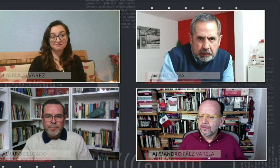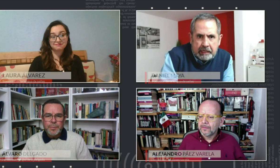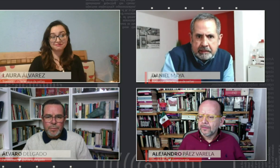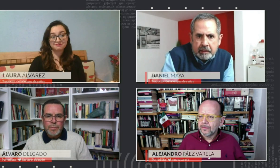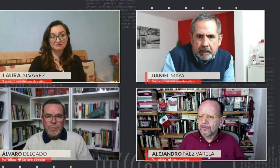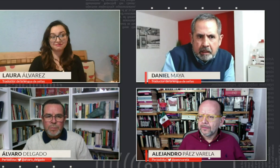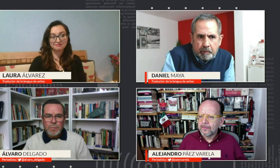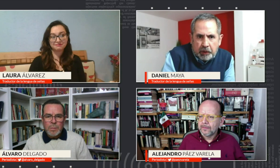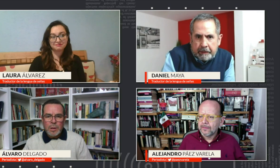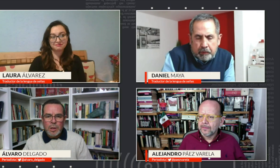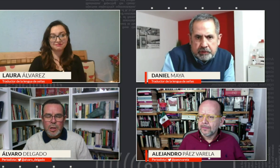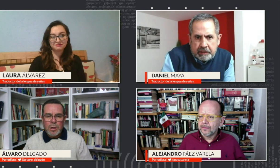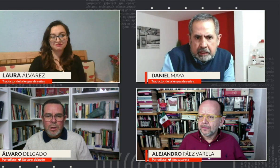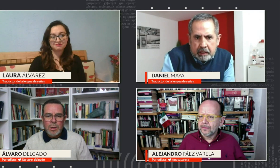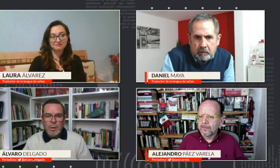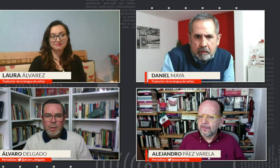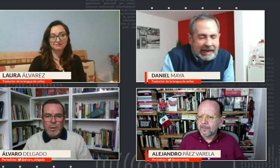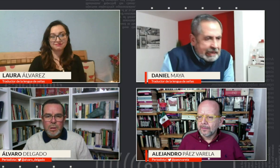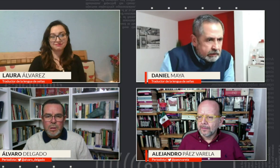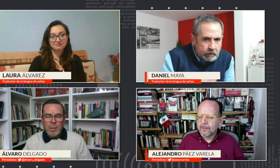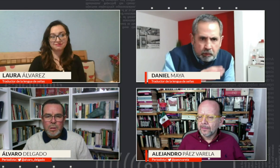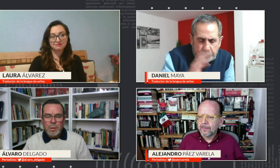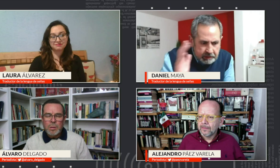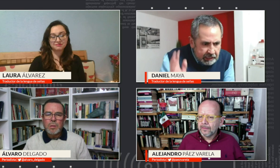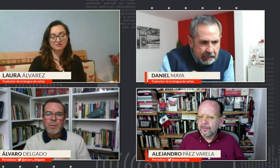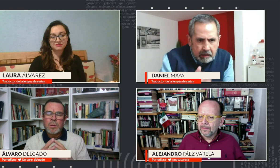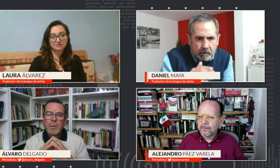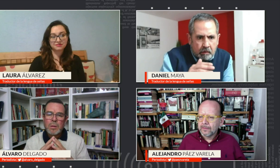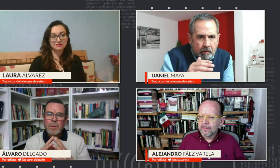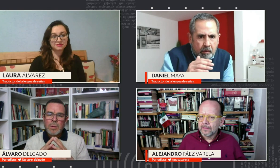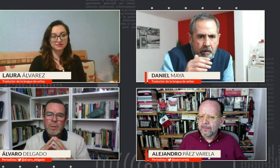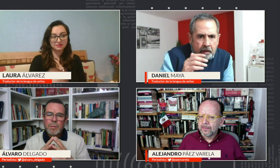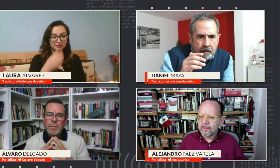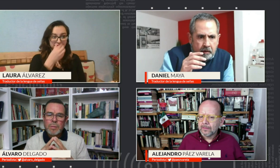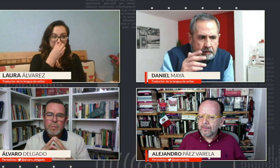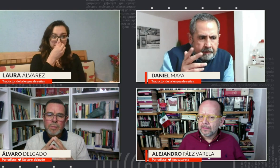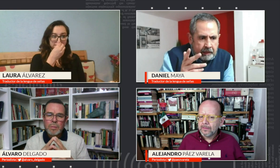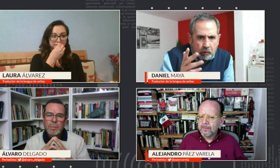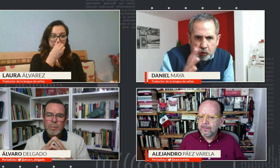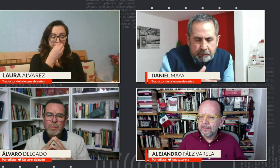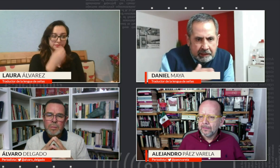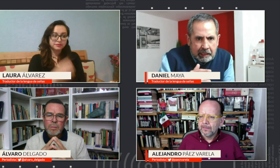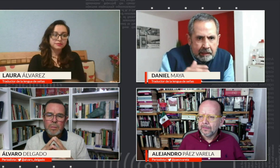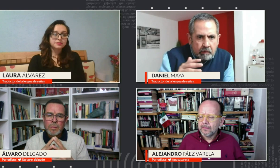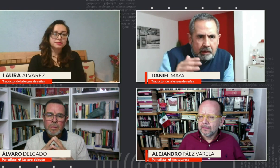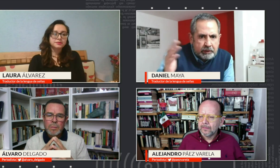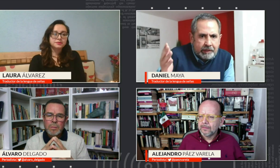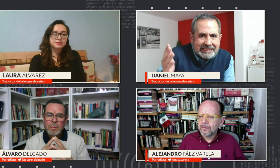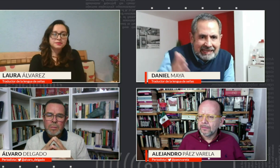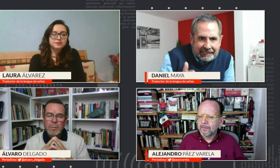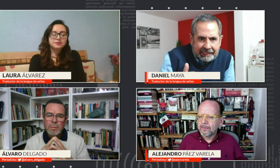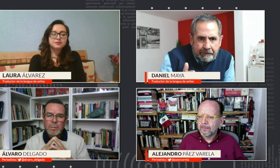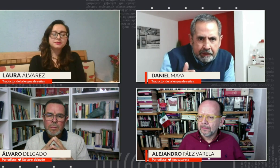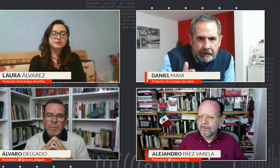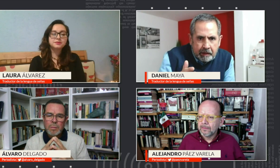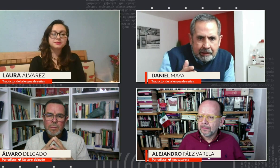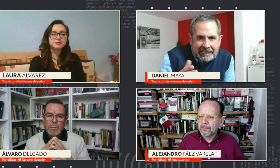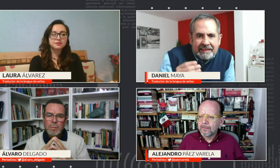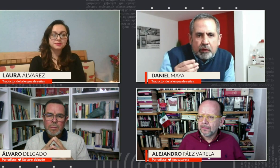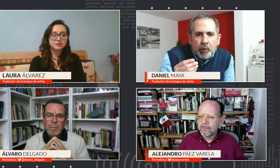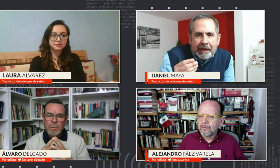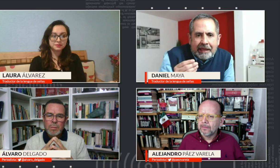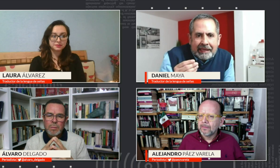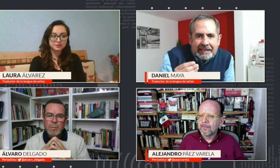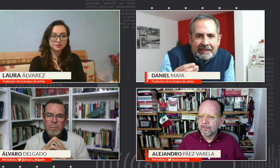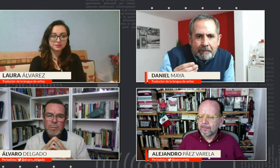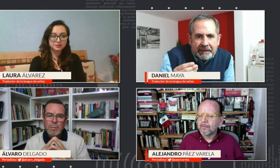de lenguas orales. Por ejemplo, si hay algún caso judicial o en algún hospital de alguna persona extranjera,